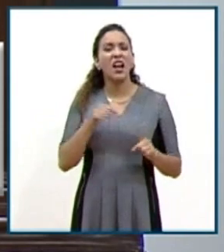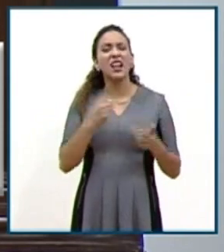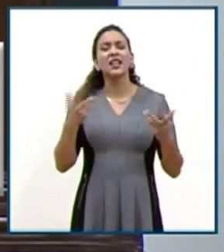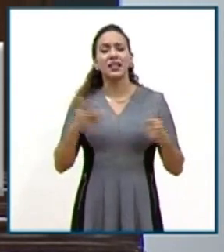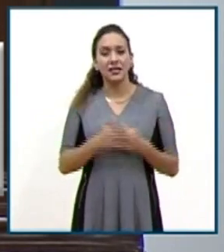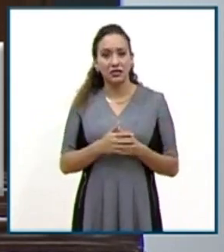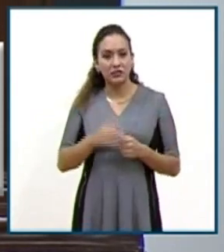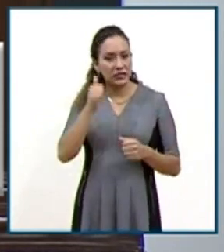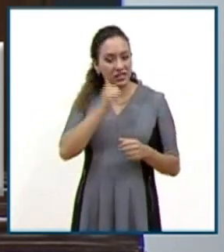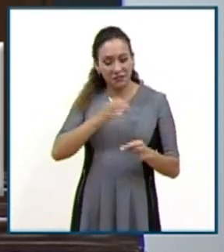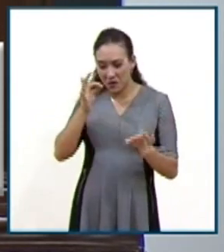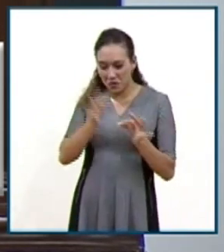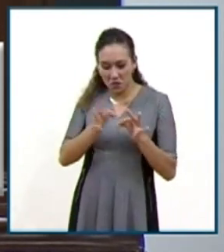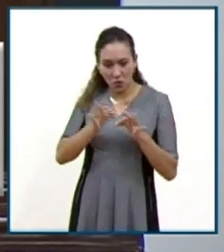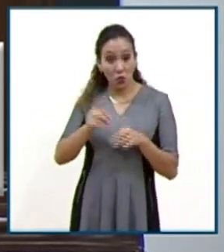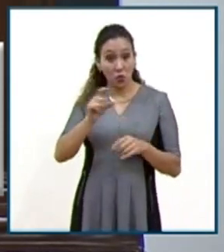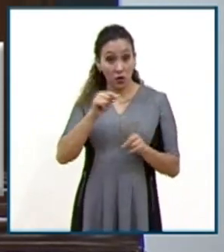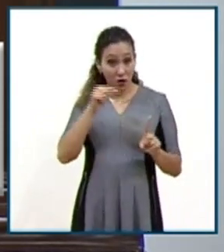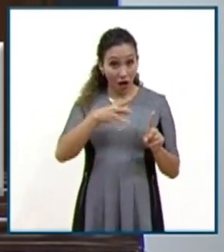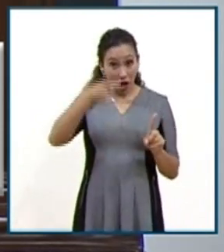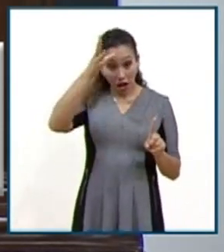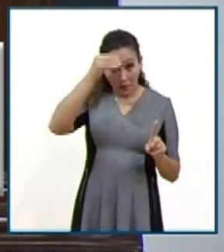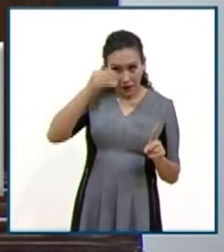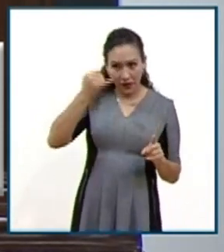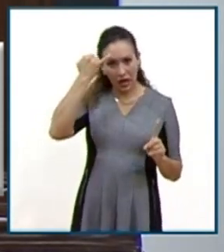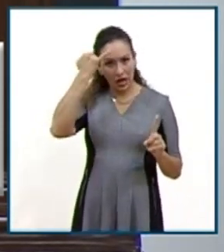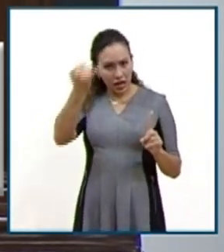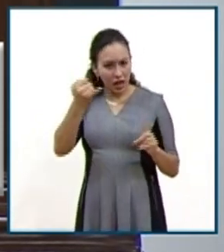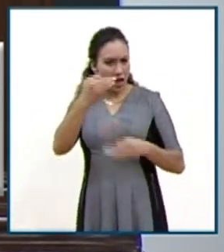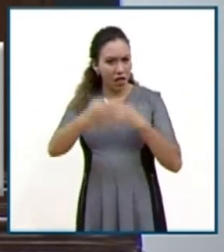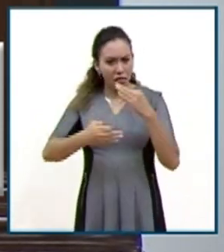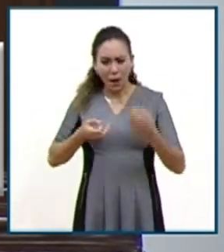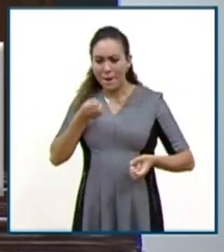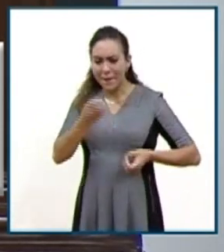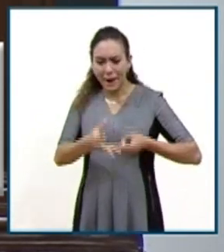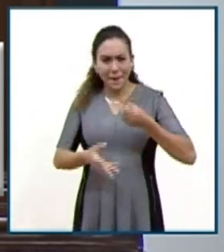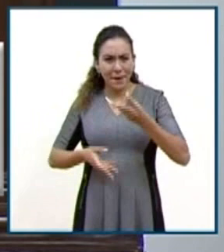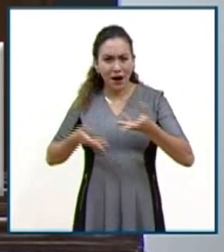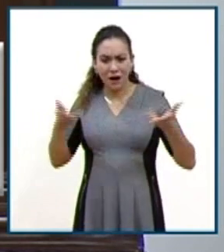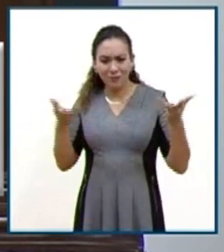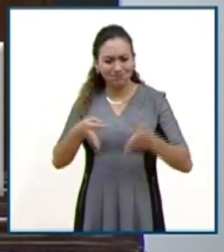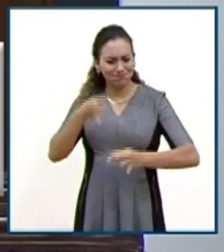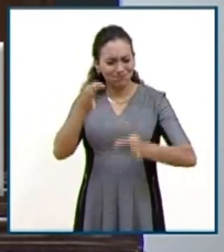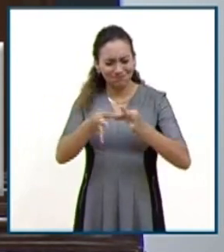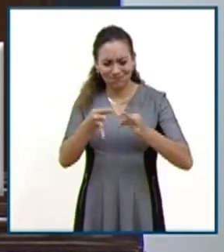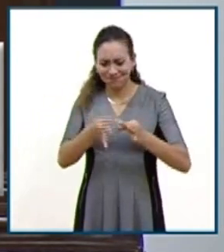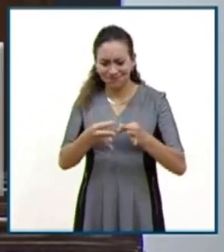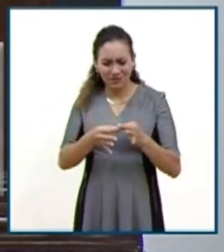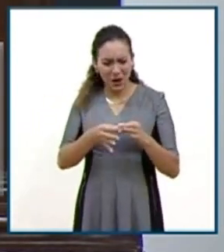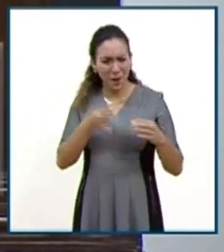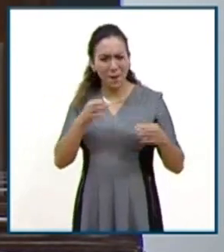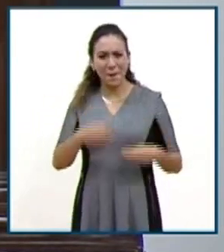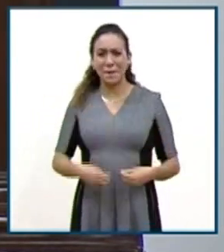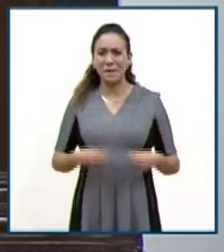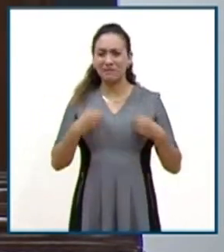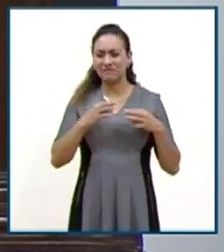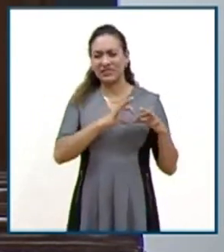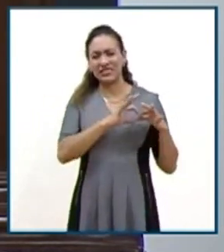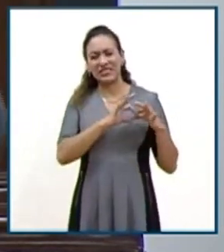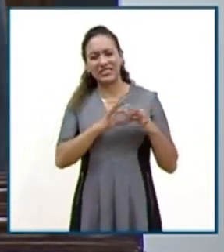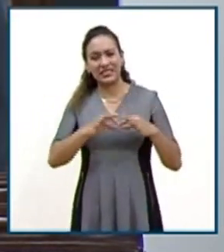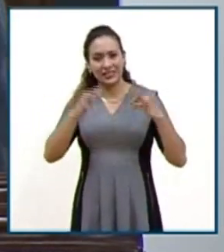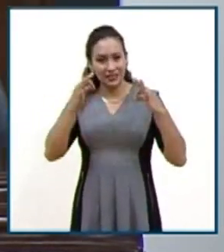de Investigaciones Jurídicas de la UNAM, Sergio García Ramírez. A 70 días de su deceso, se destacó la prolija trayectoria